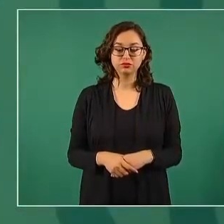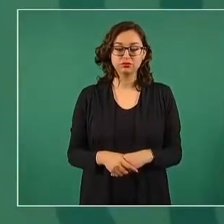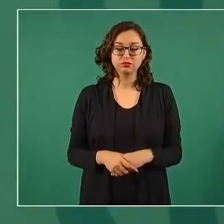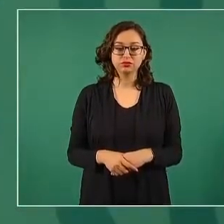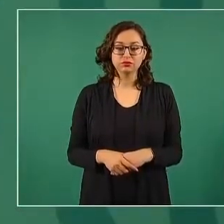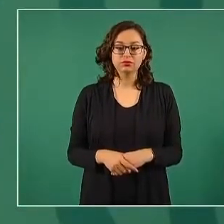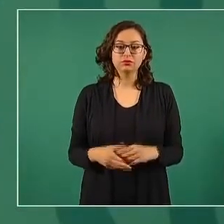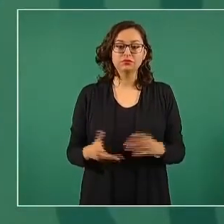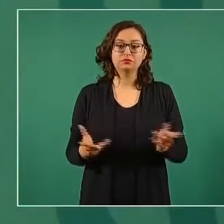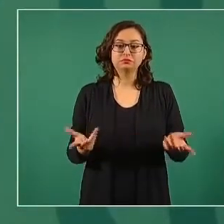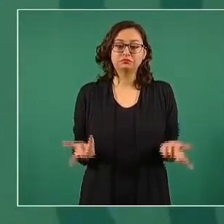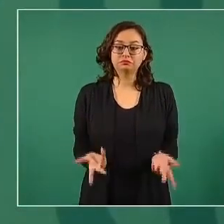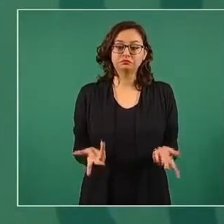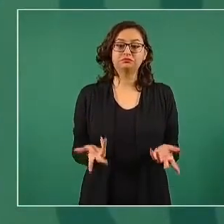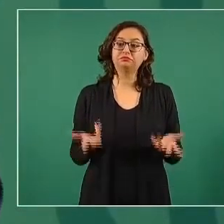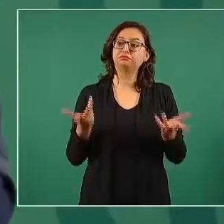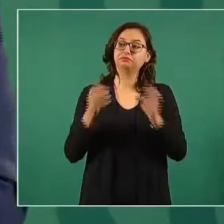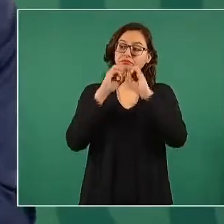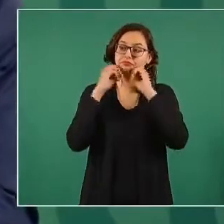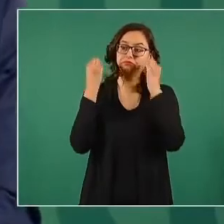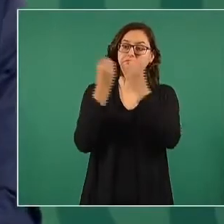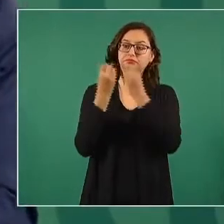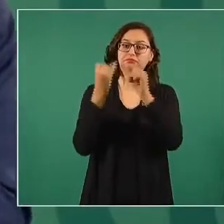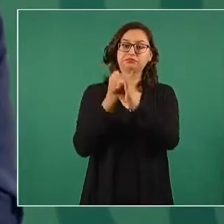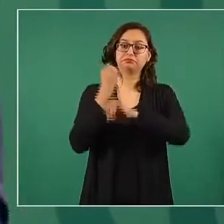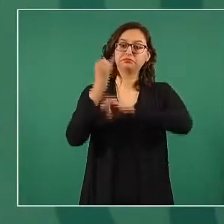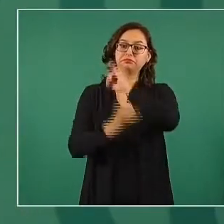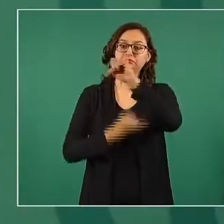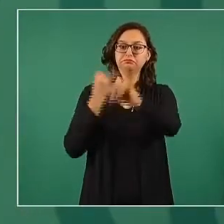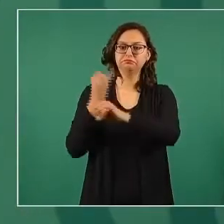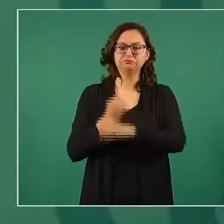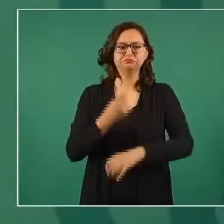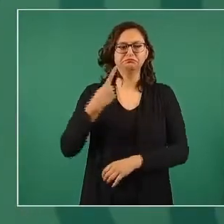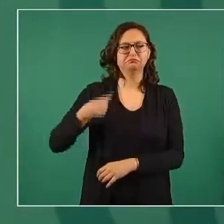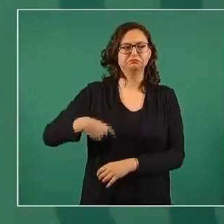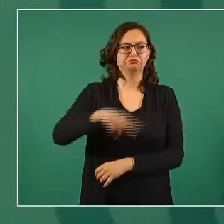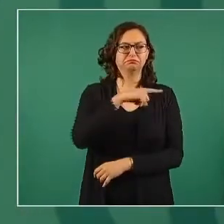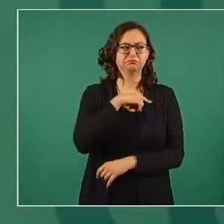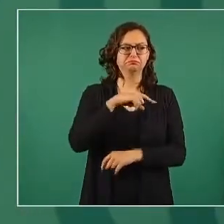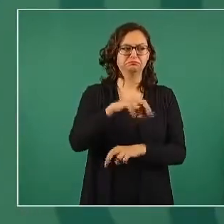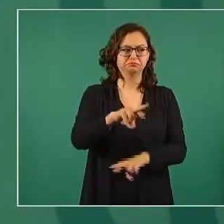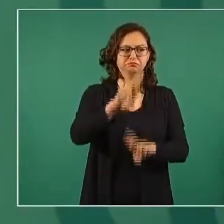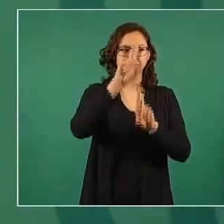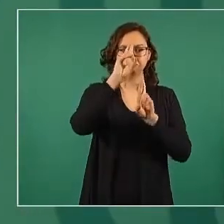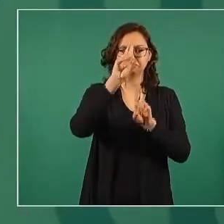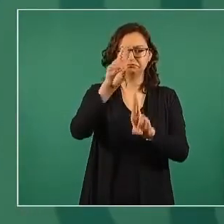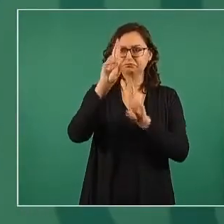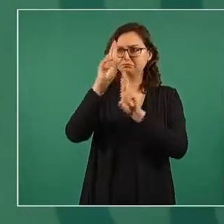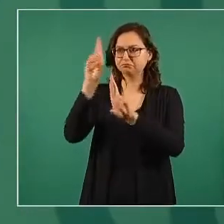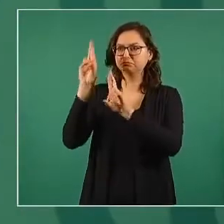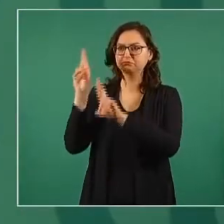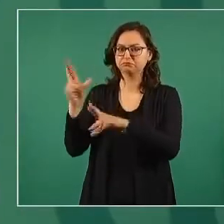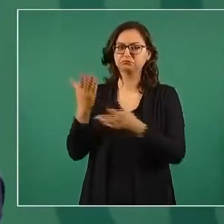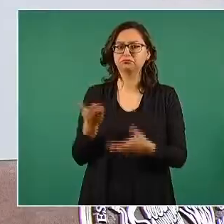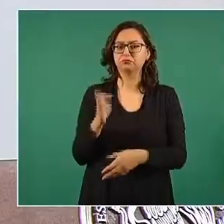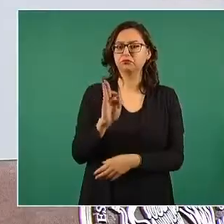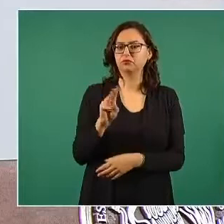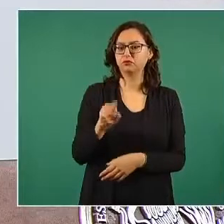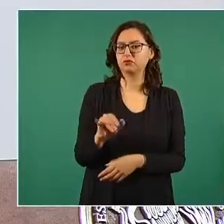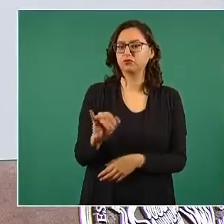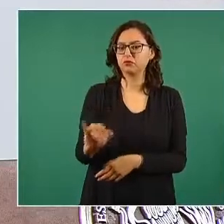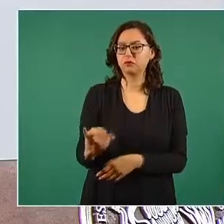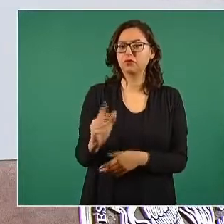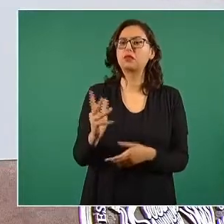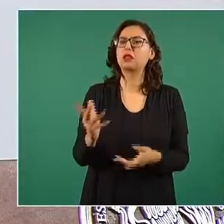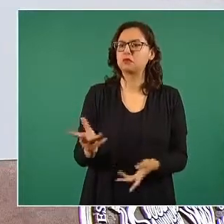de los organismos financieros internacionales como el Fondo Monetario Internacional, pero